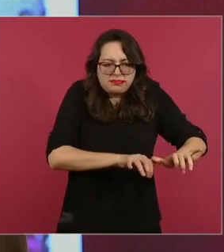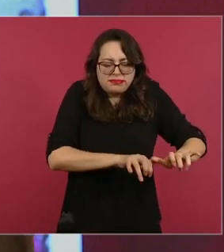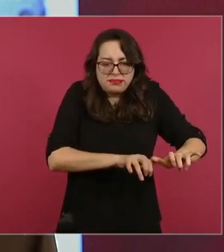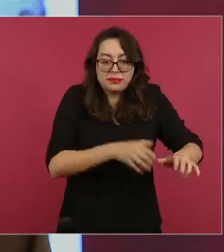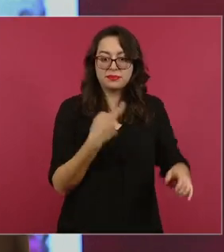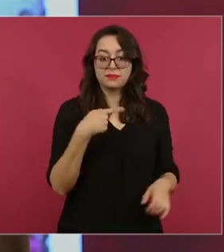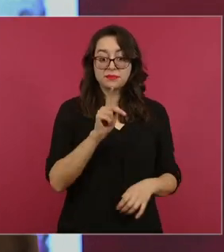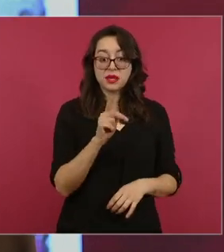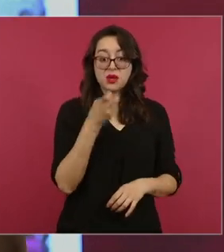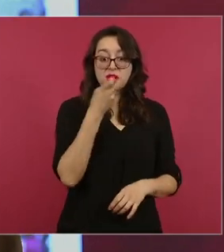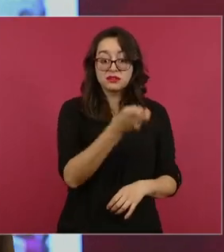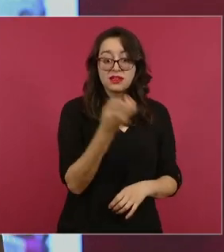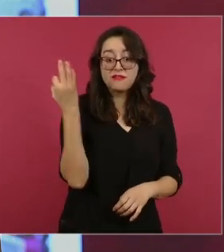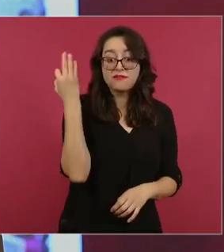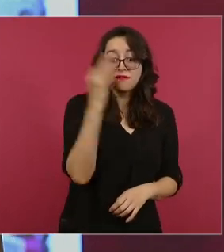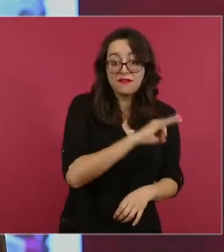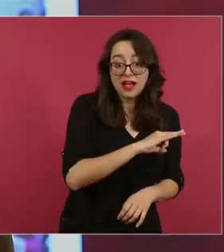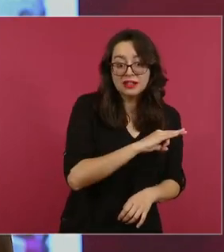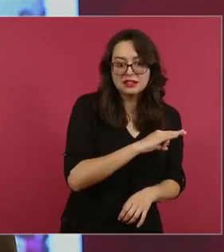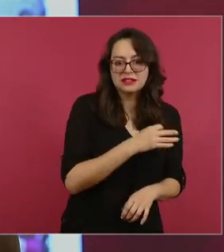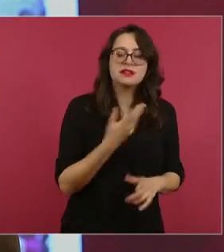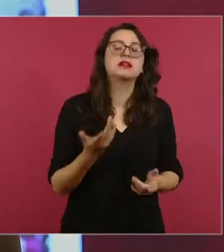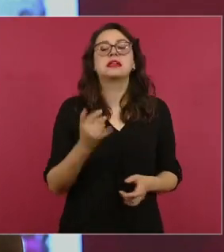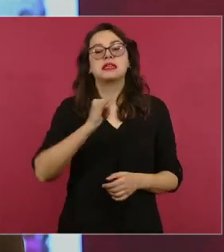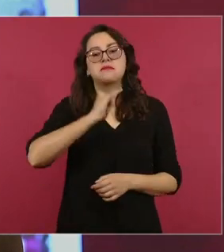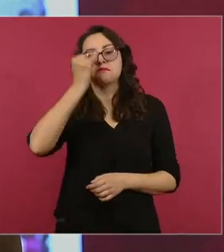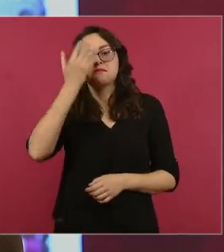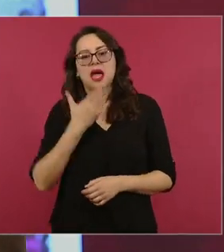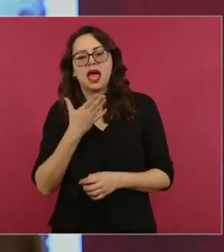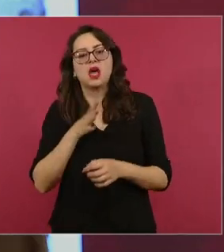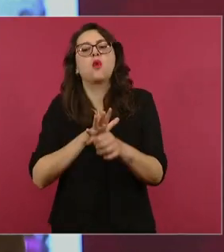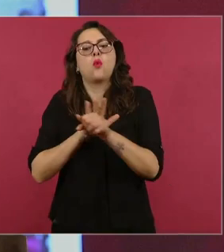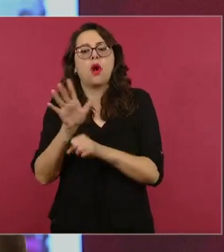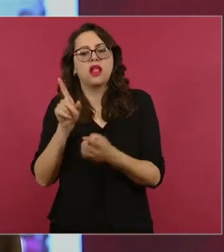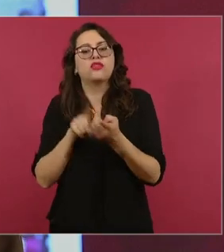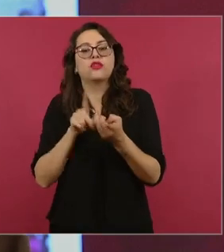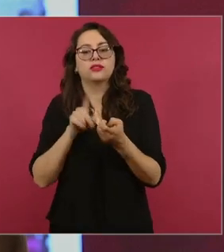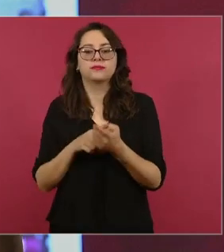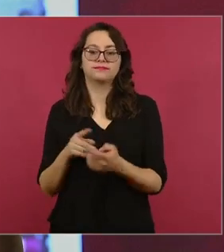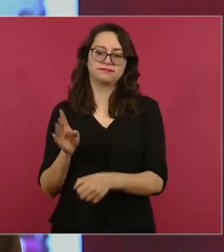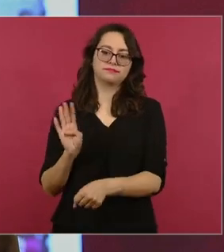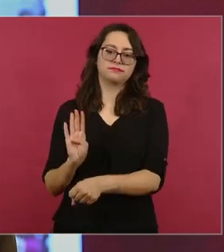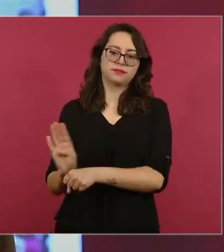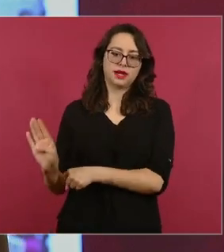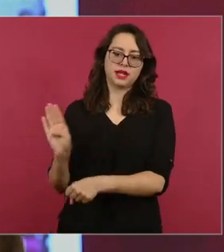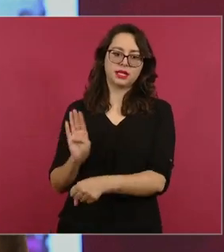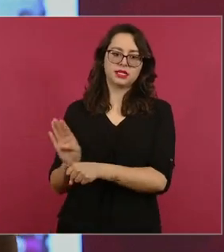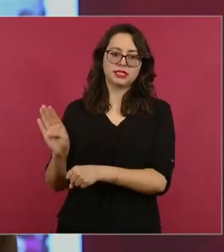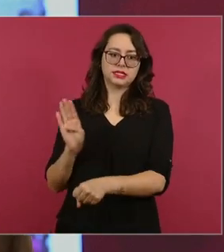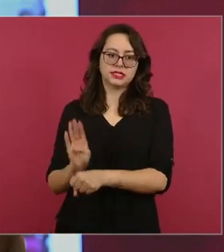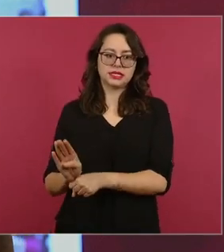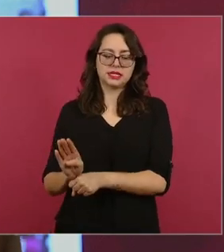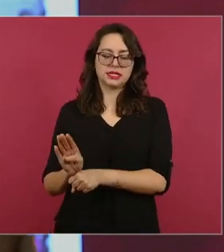imagen original es de un call center de una empresa brasileña llamada